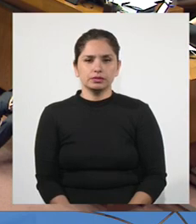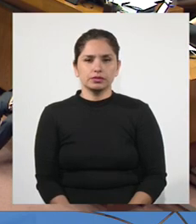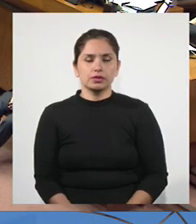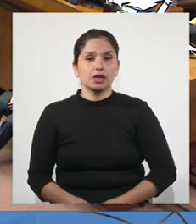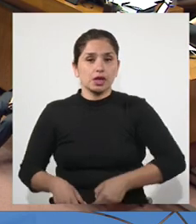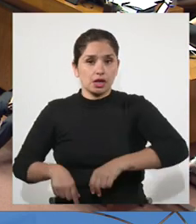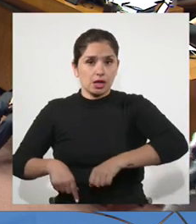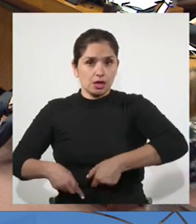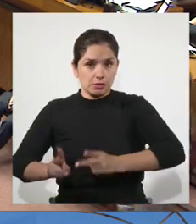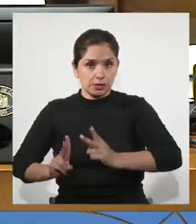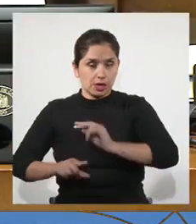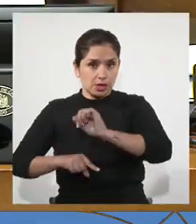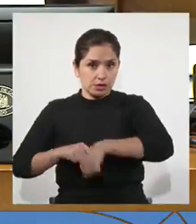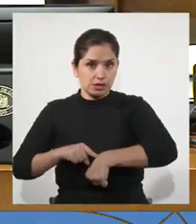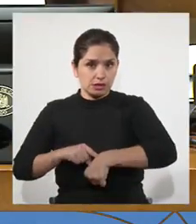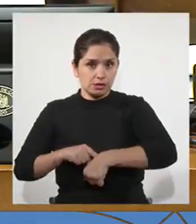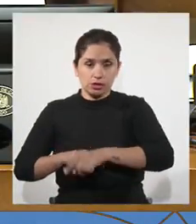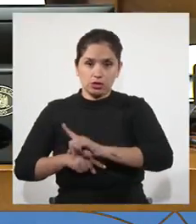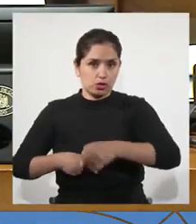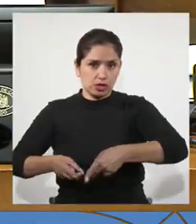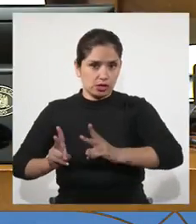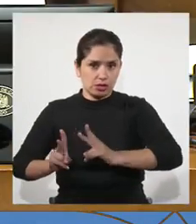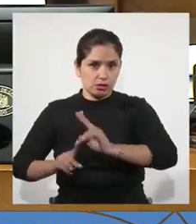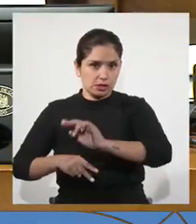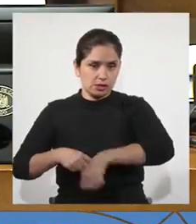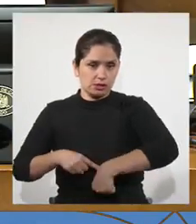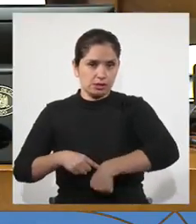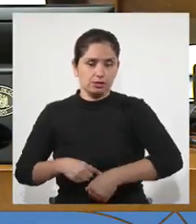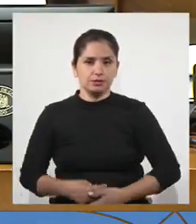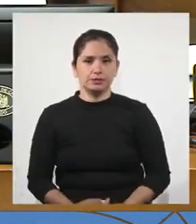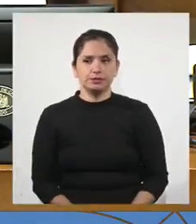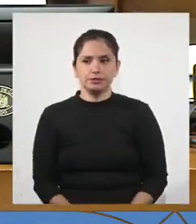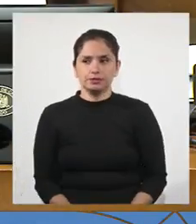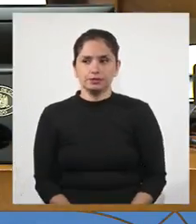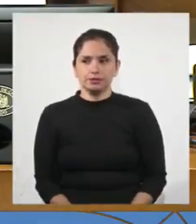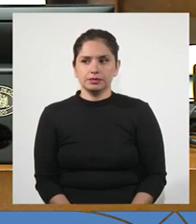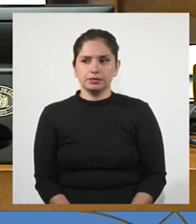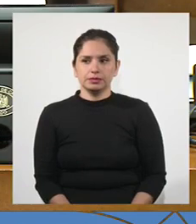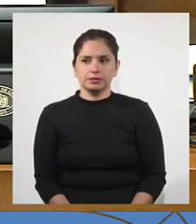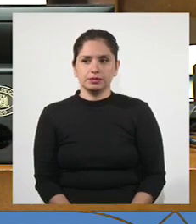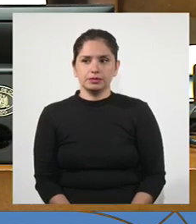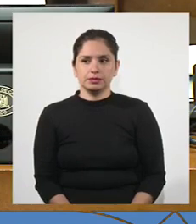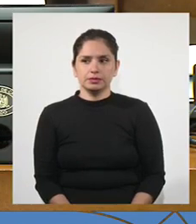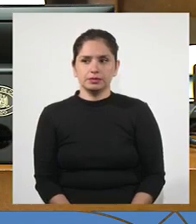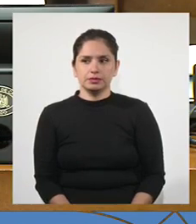Inadmisible. Bien, perdón. Inadmisible. Jimena, inadmisible.